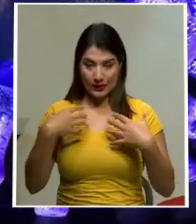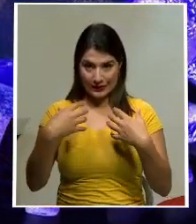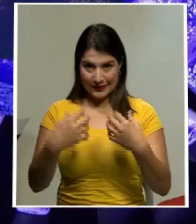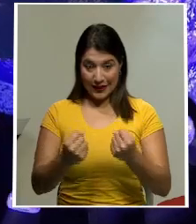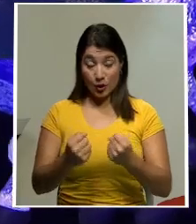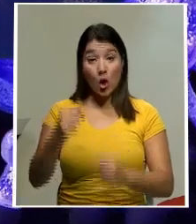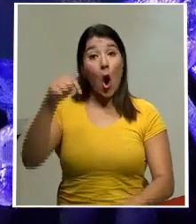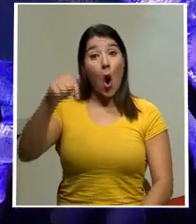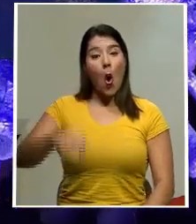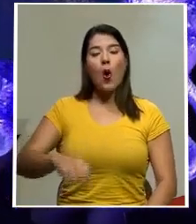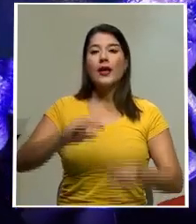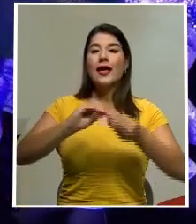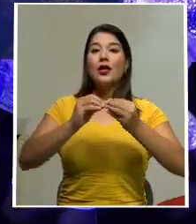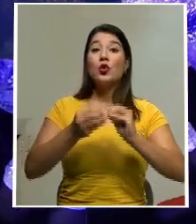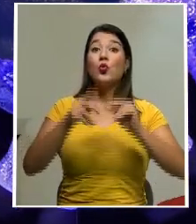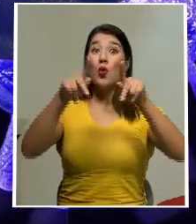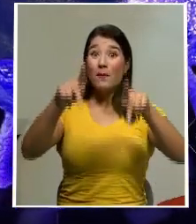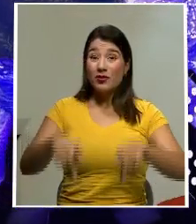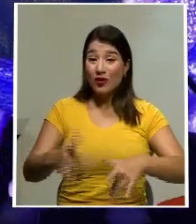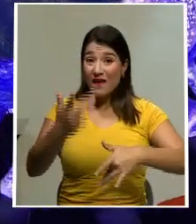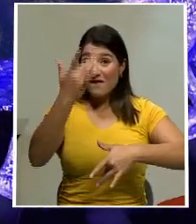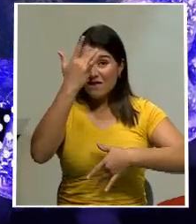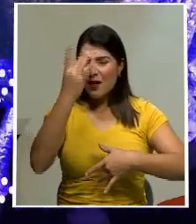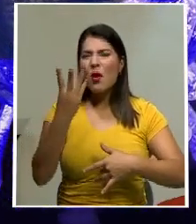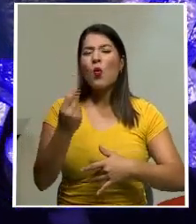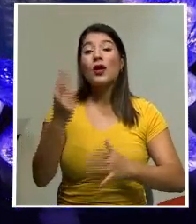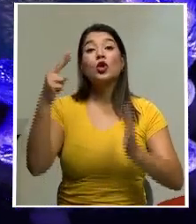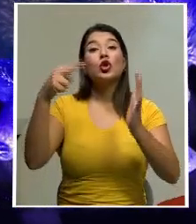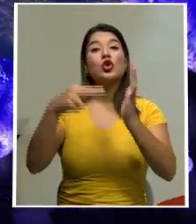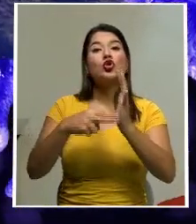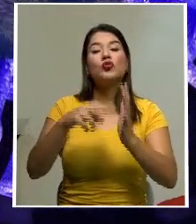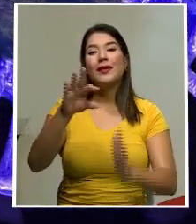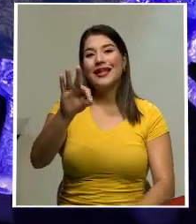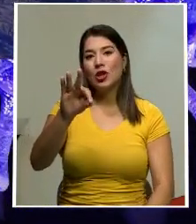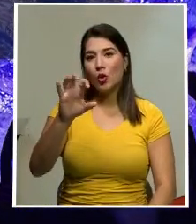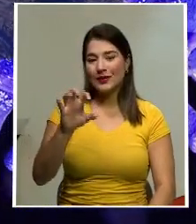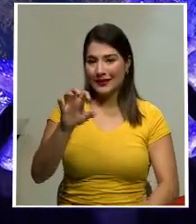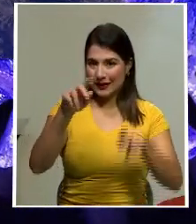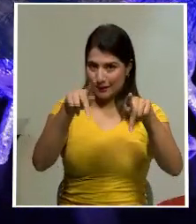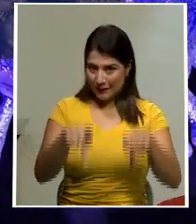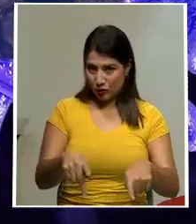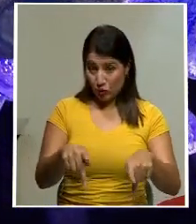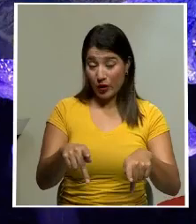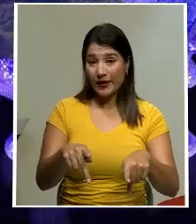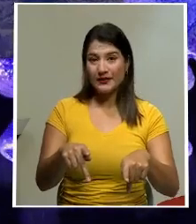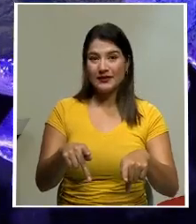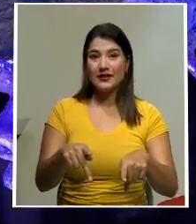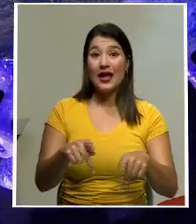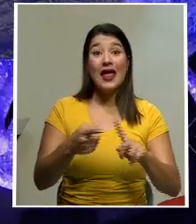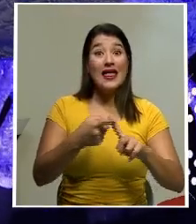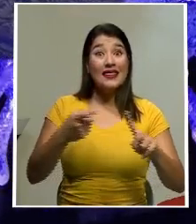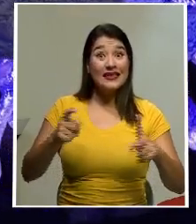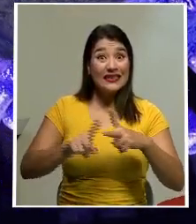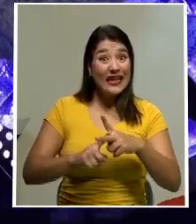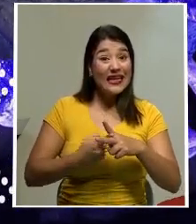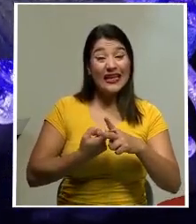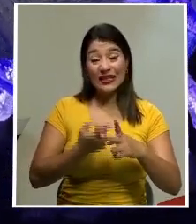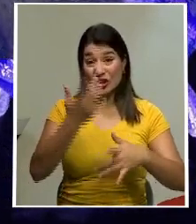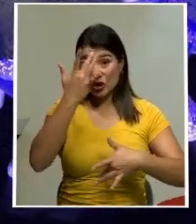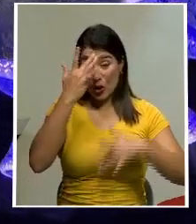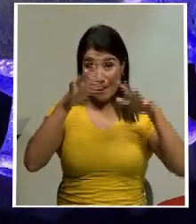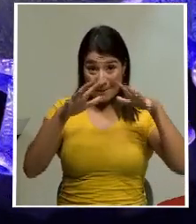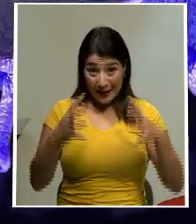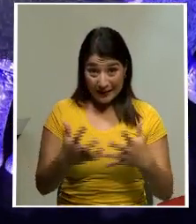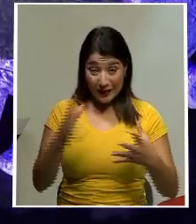la cantidad de nuevos contagios asciende a 2.900 personas. Un total de casos desde que inició la pandemia hace 14